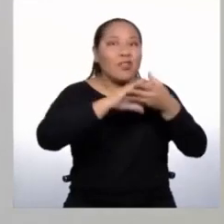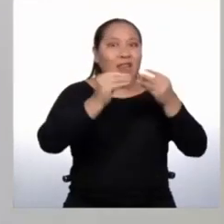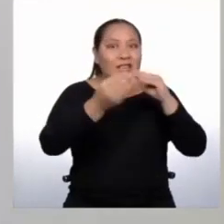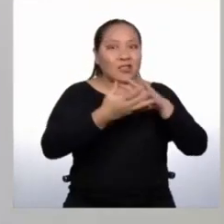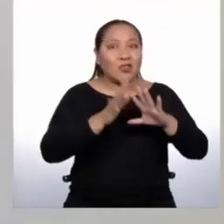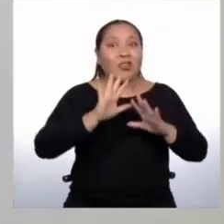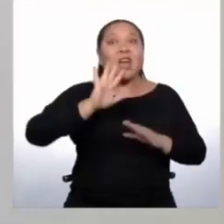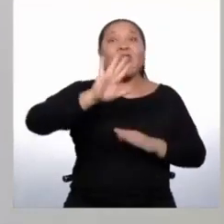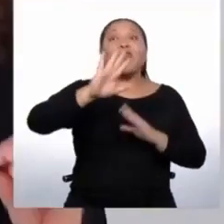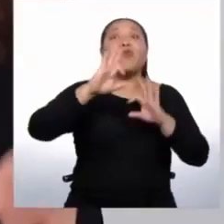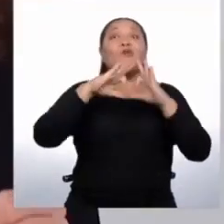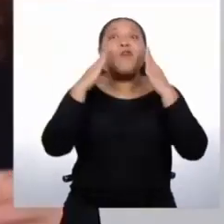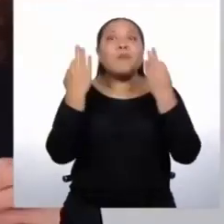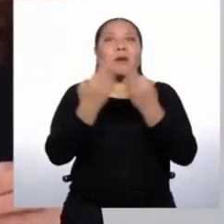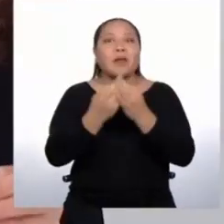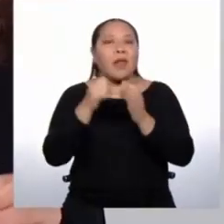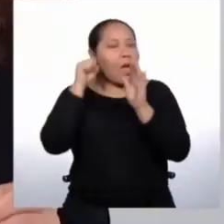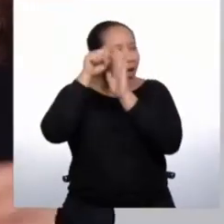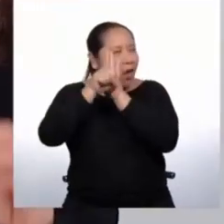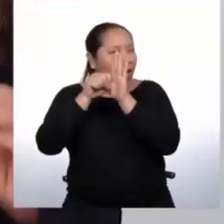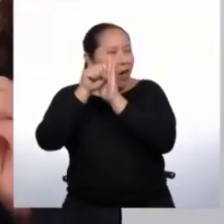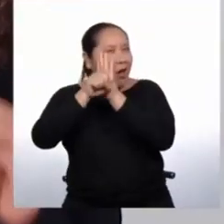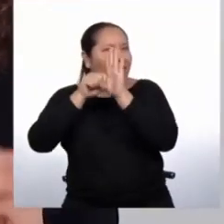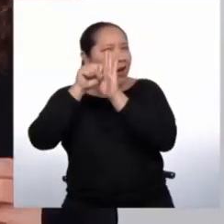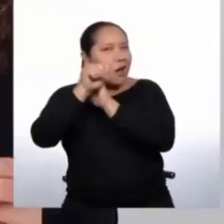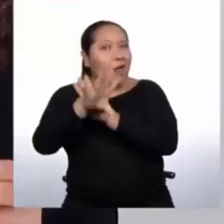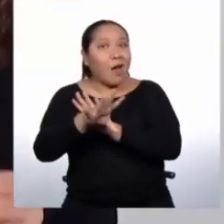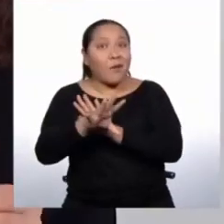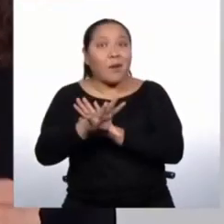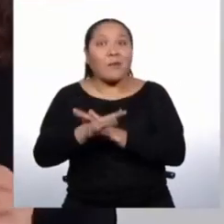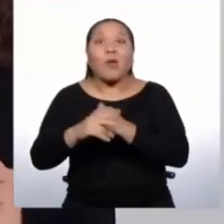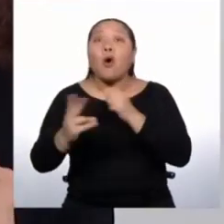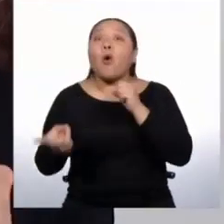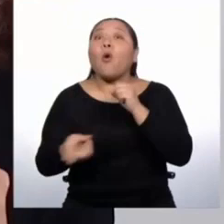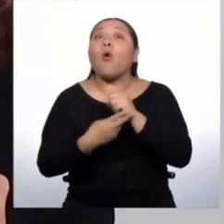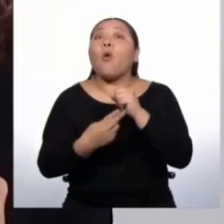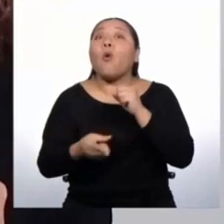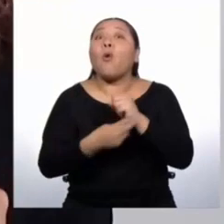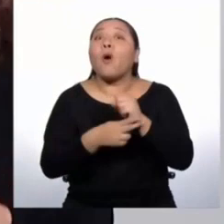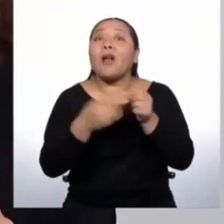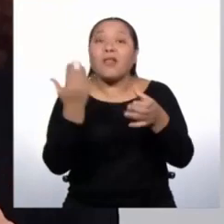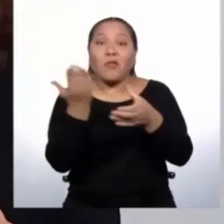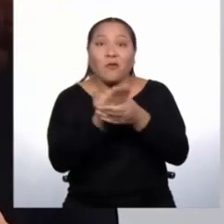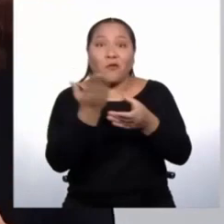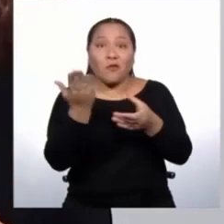presentación. Guarden sus trabajos en un portafolio